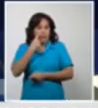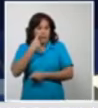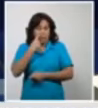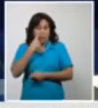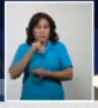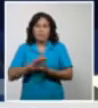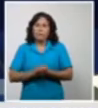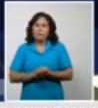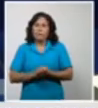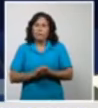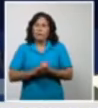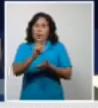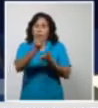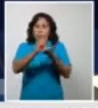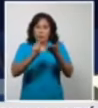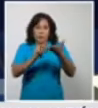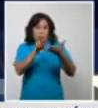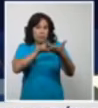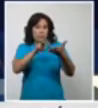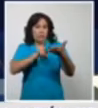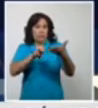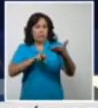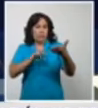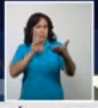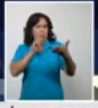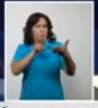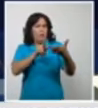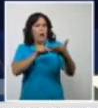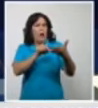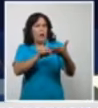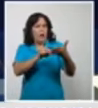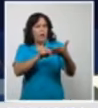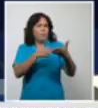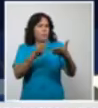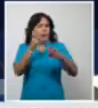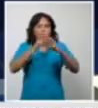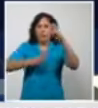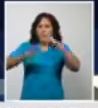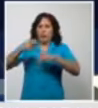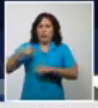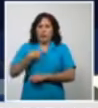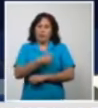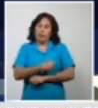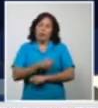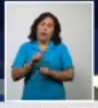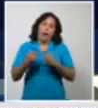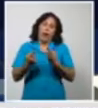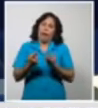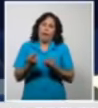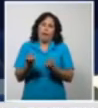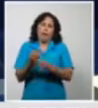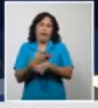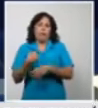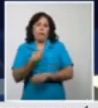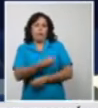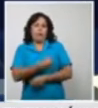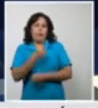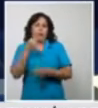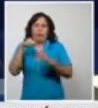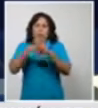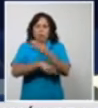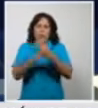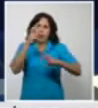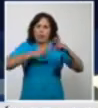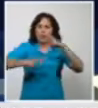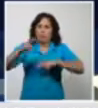un artículo que investigadores chinos, claro, son los que han tenido más casos y han tenido oportunidad de